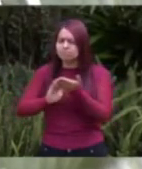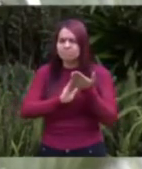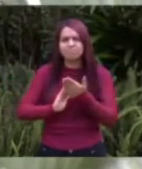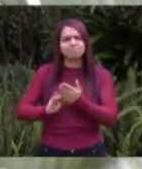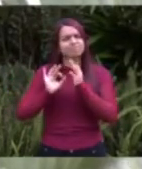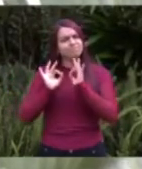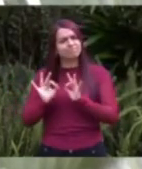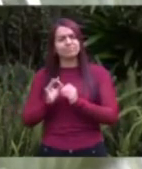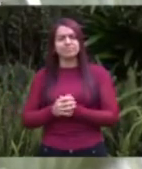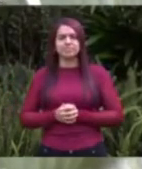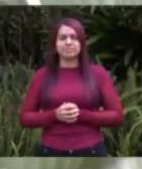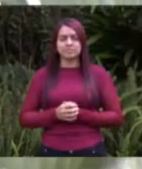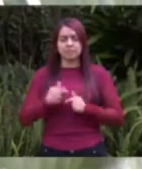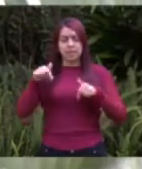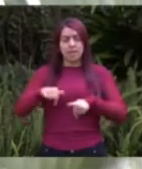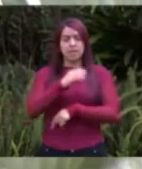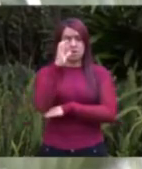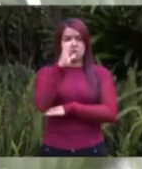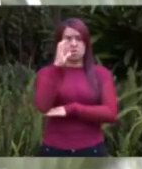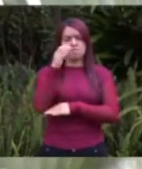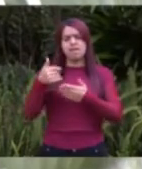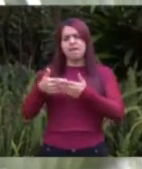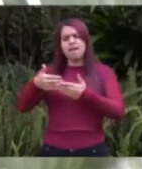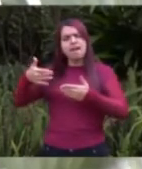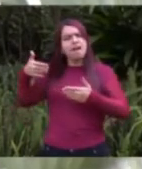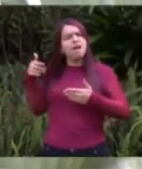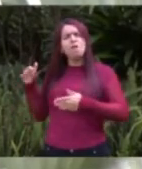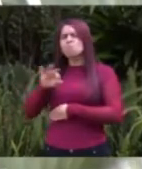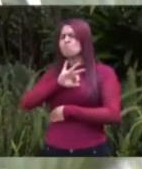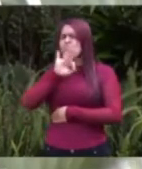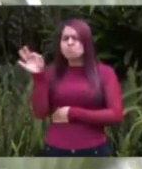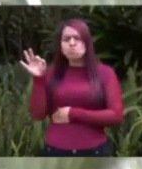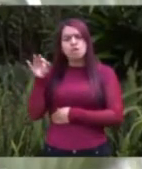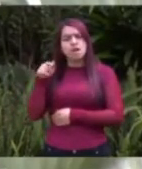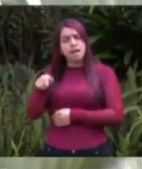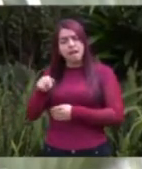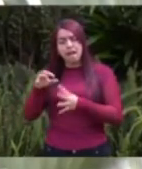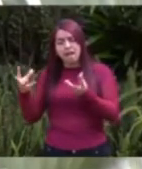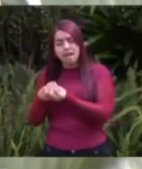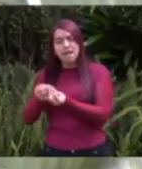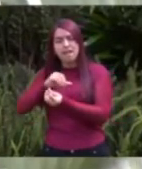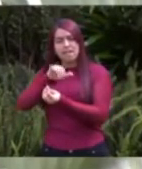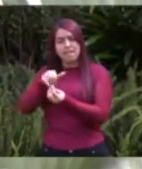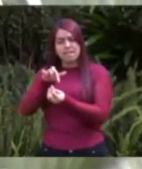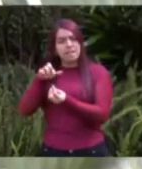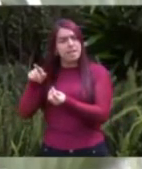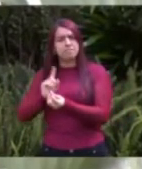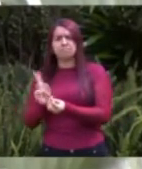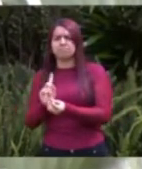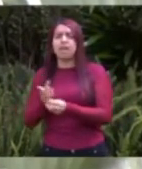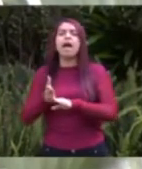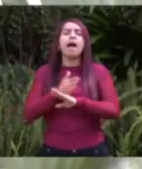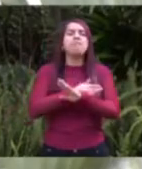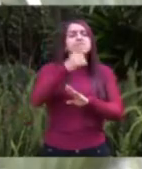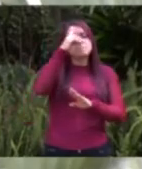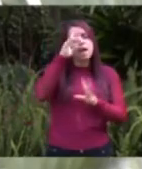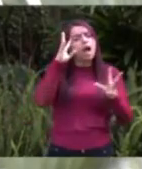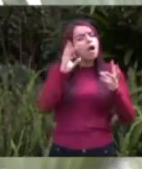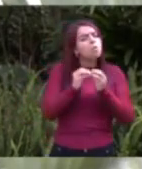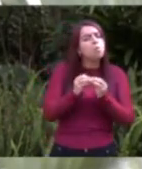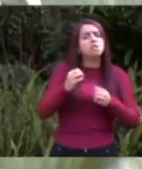dialógica. Aquí en Colombia nunca habíamos tenido justicia para la paz. Antes se hablaba de acuerdos solo de